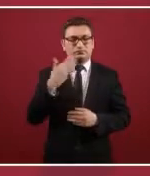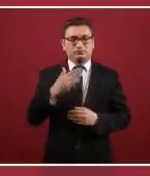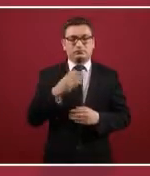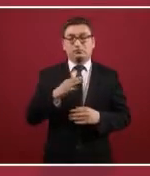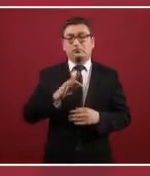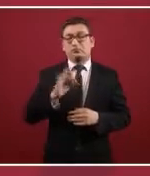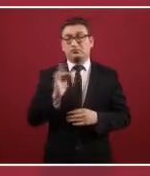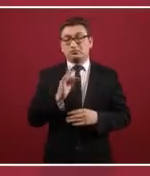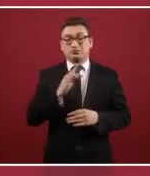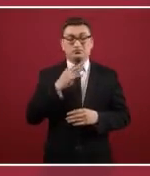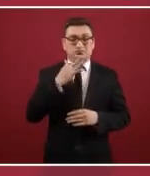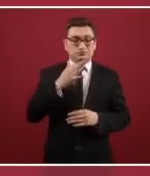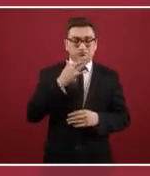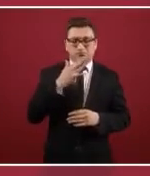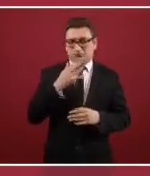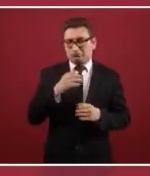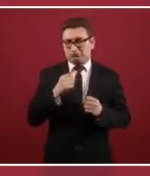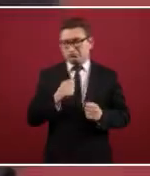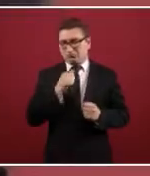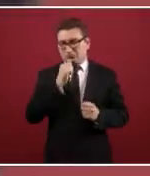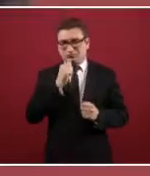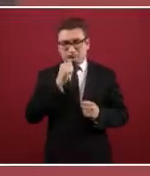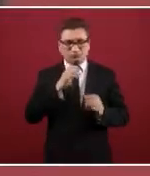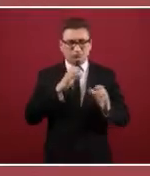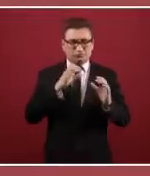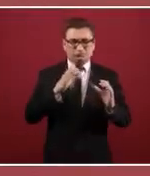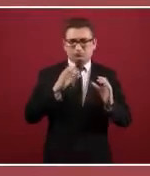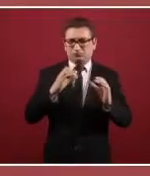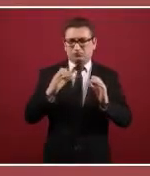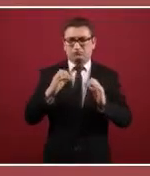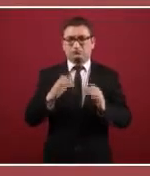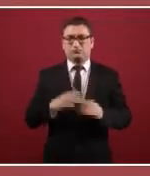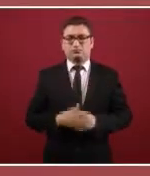presunta corrupción, para ser cuidadosos,